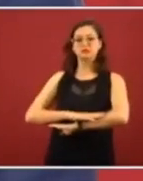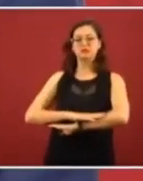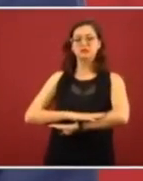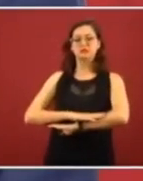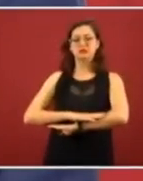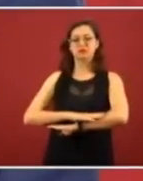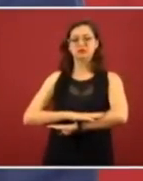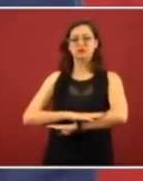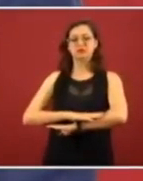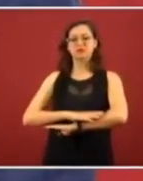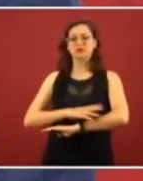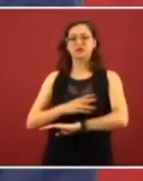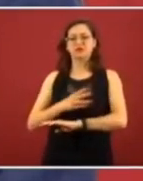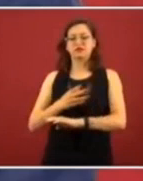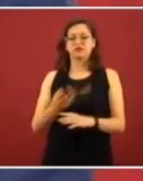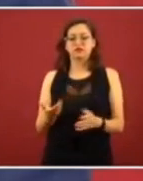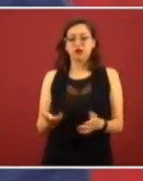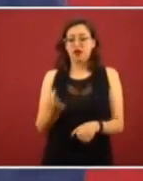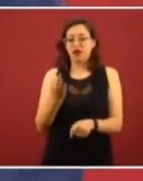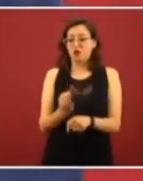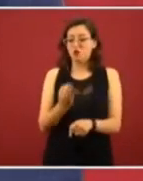que no haya